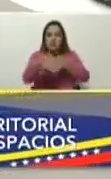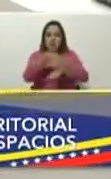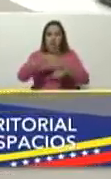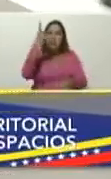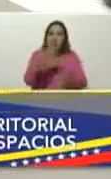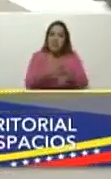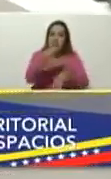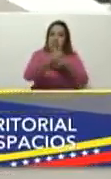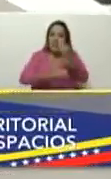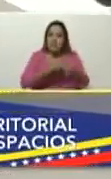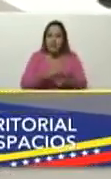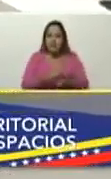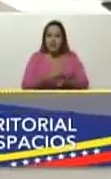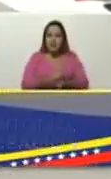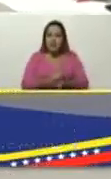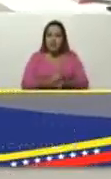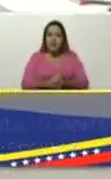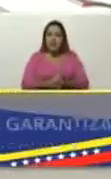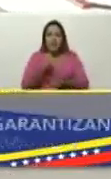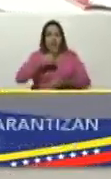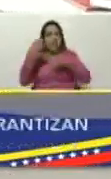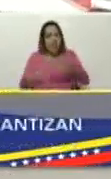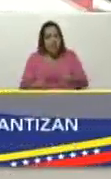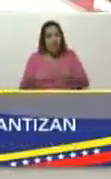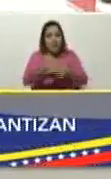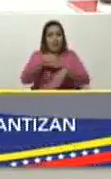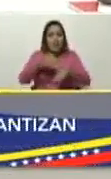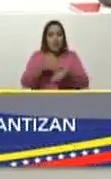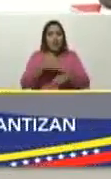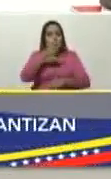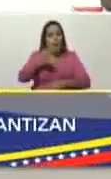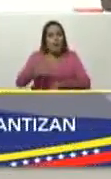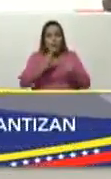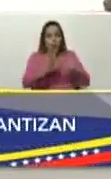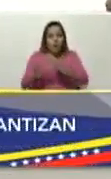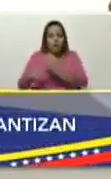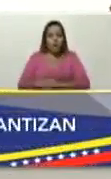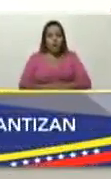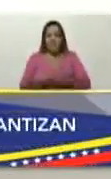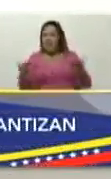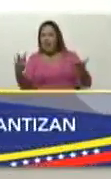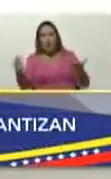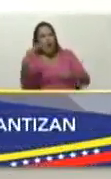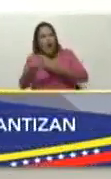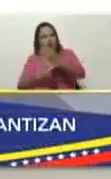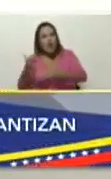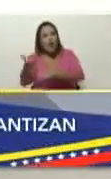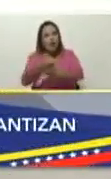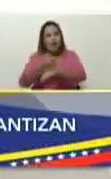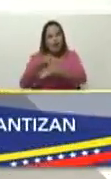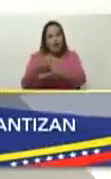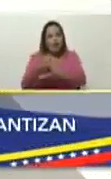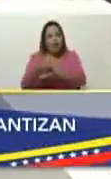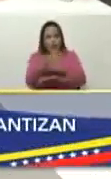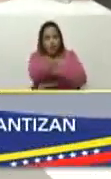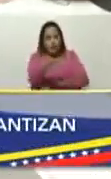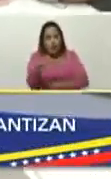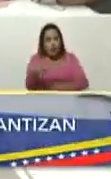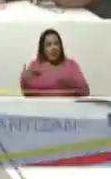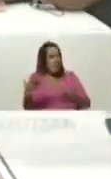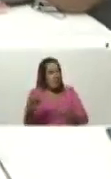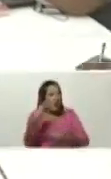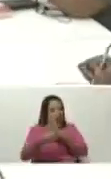deberían hacer para ser verdaderos ministerios del poder popular? ¿Qué no hacen los gobernadores? ¿Qué no hacen las alcaldías? ¿Qué no